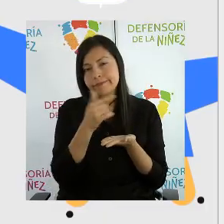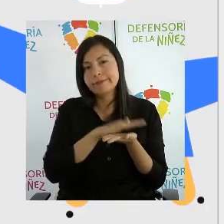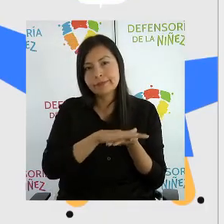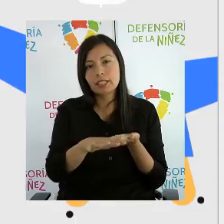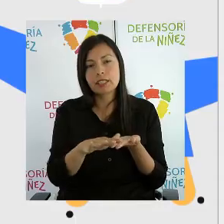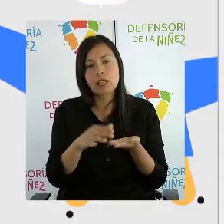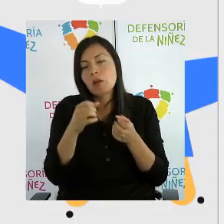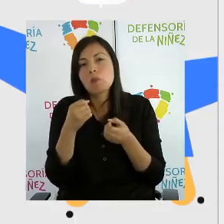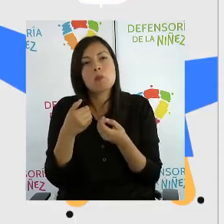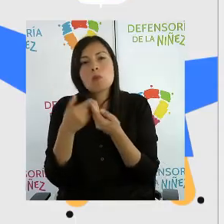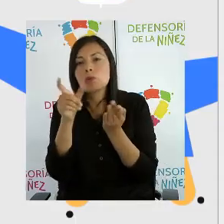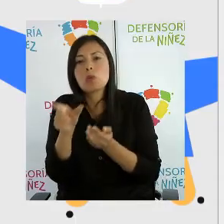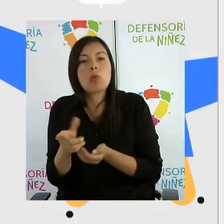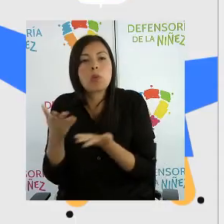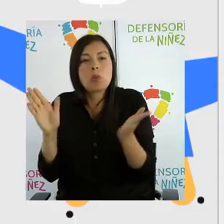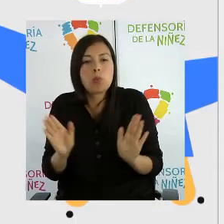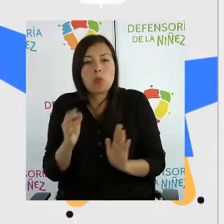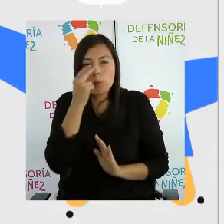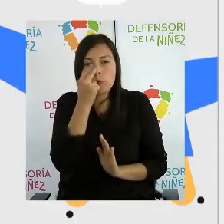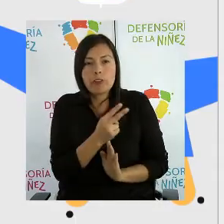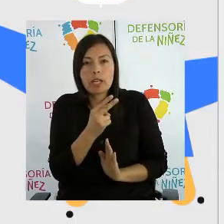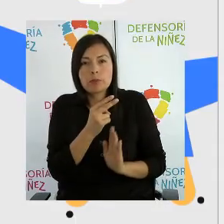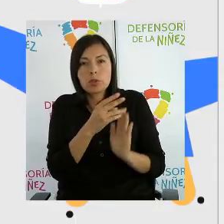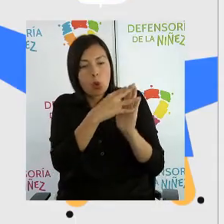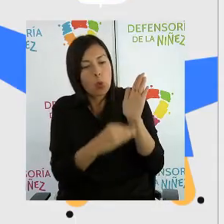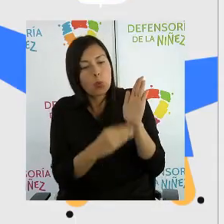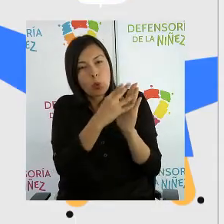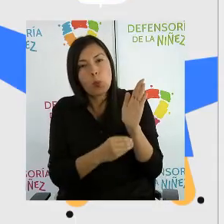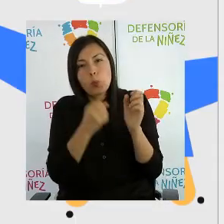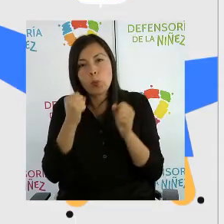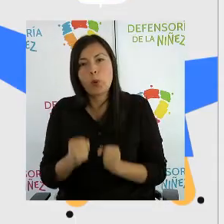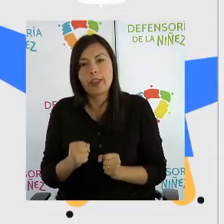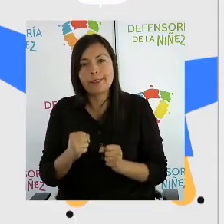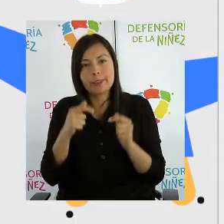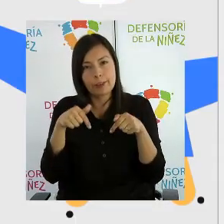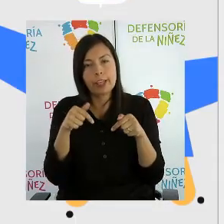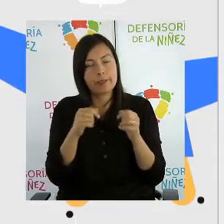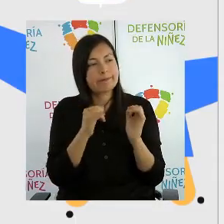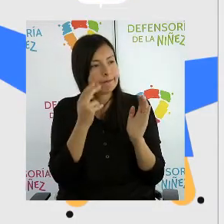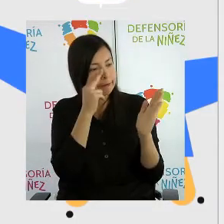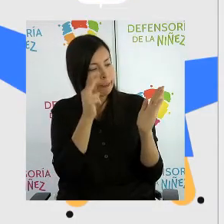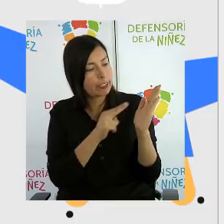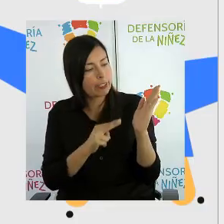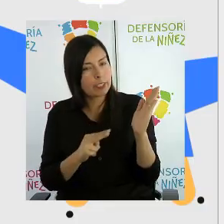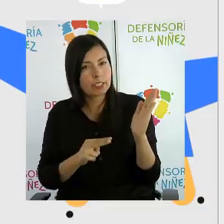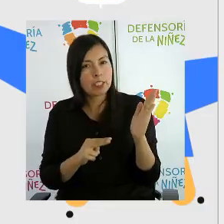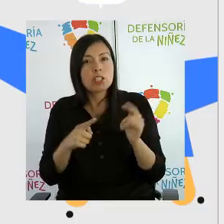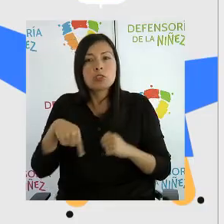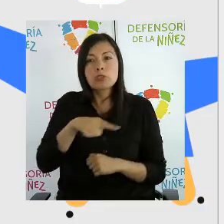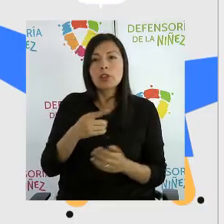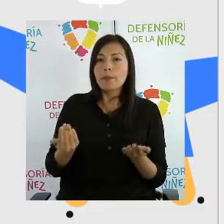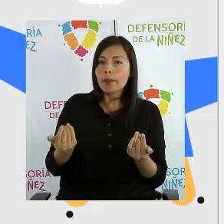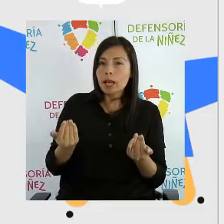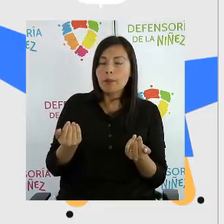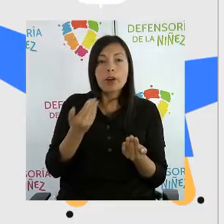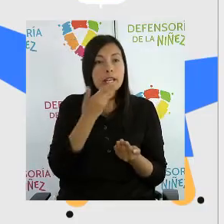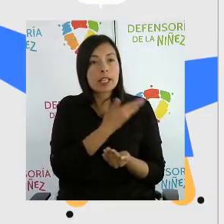cualquier persona del informe anual que es el que presentamos el día de hoy. Esperamos que esto nos